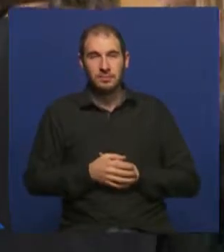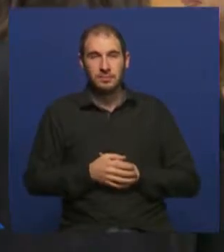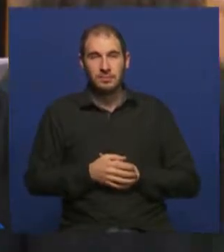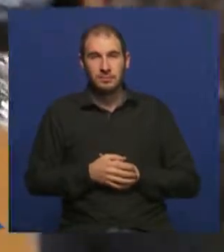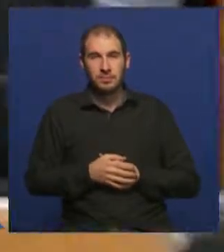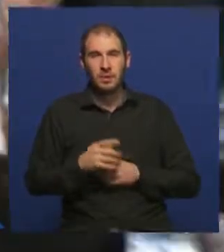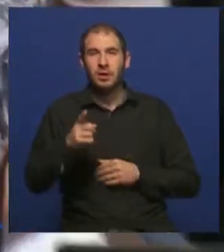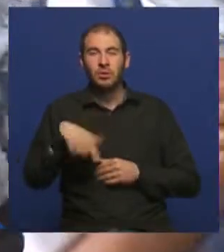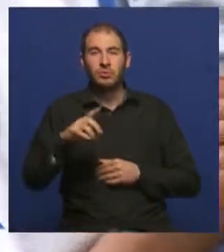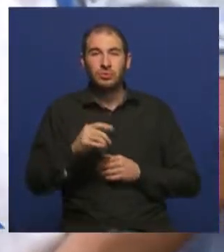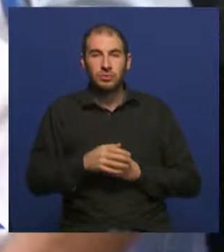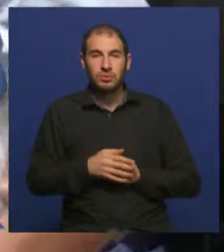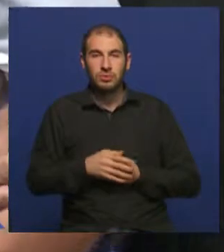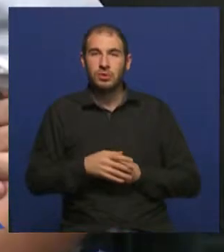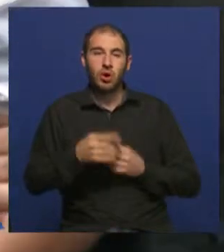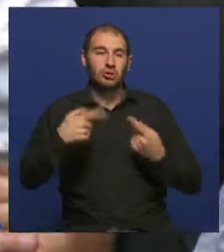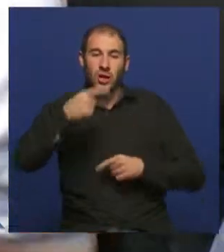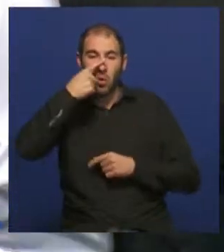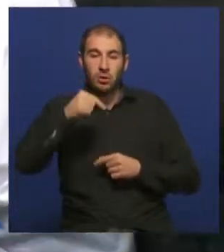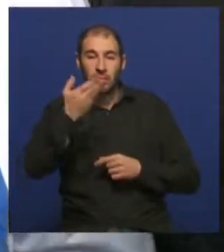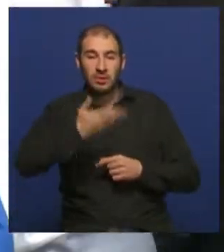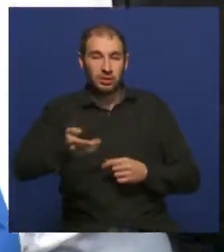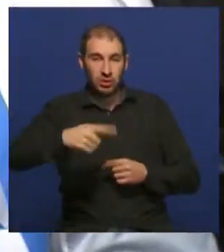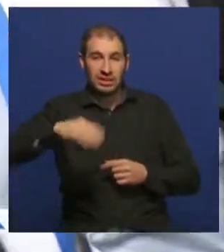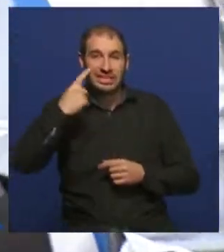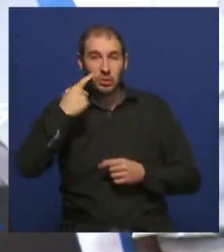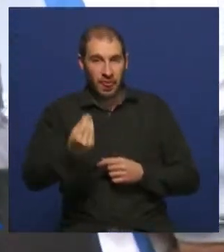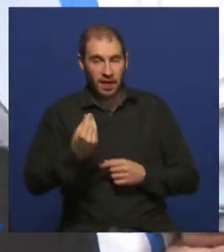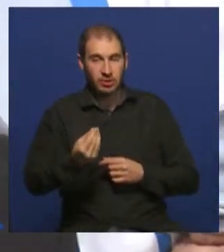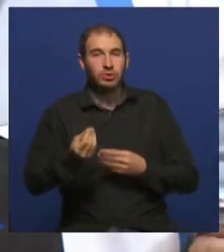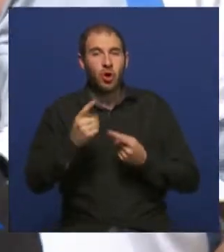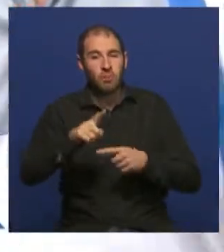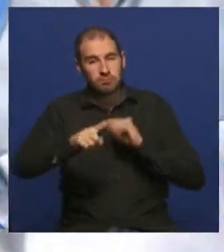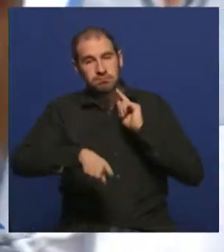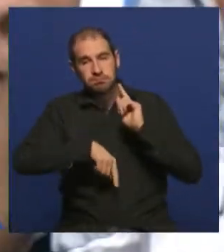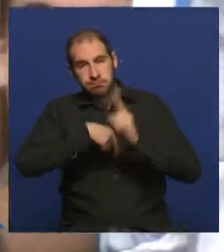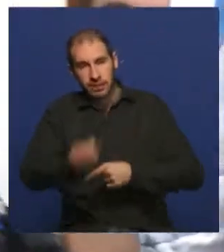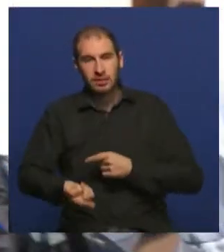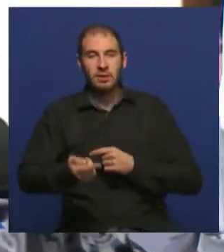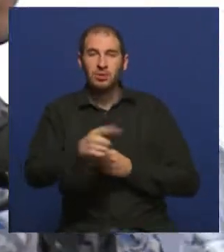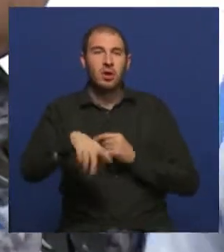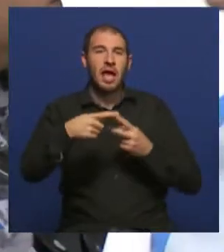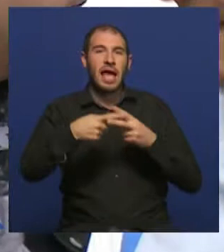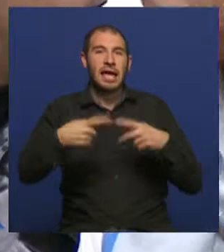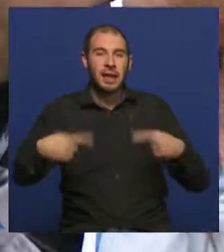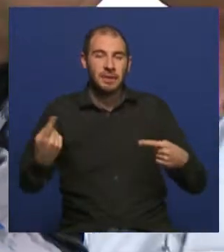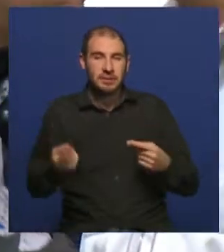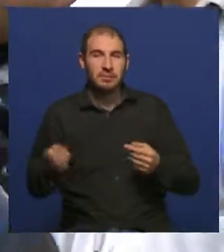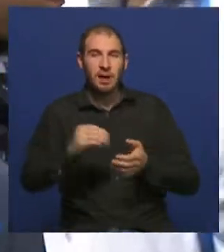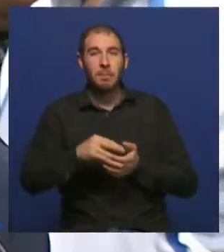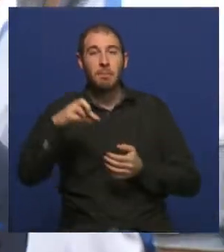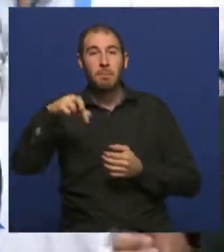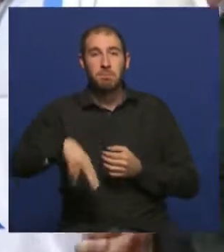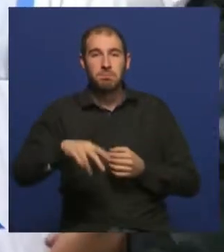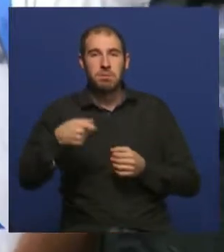haber sido el último recurso de los ciudadanos, y cómo se transformaron y fueron una herramienta más de lo que fue el